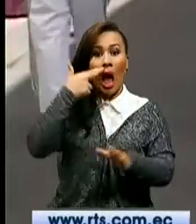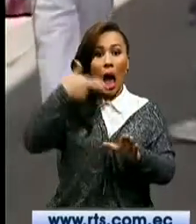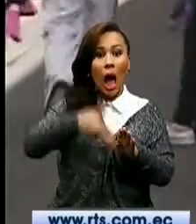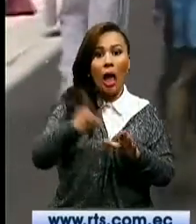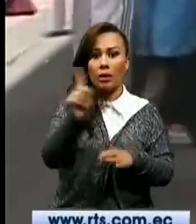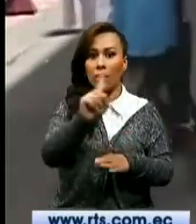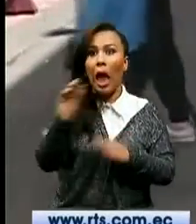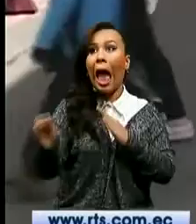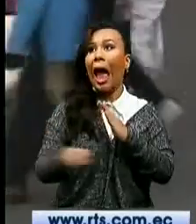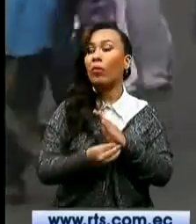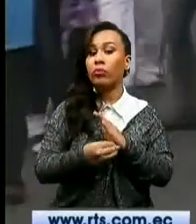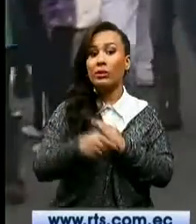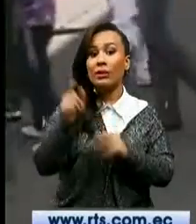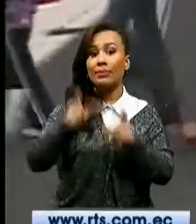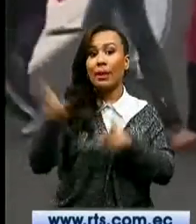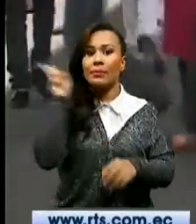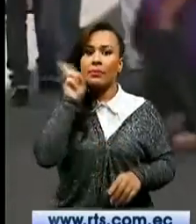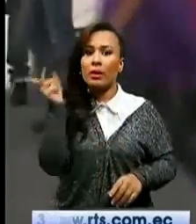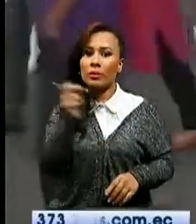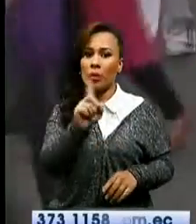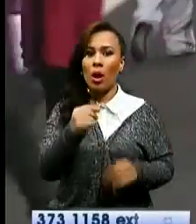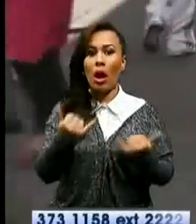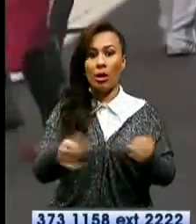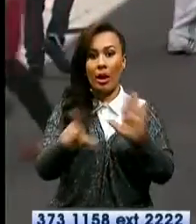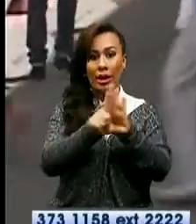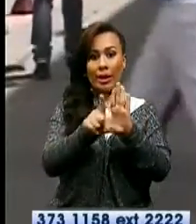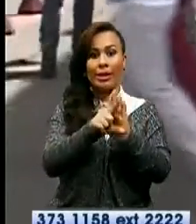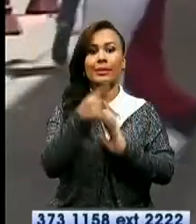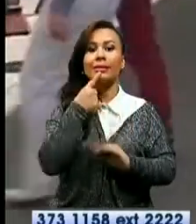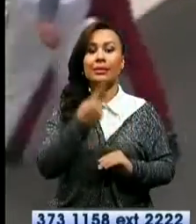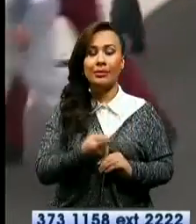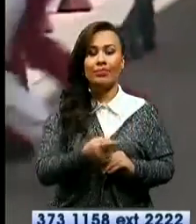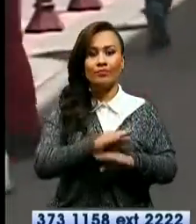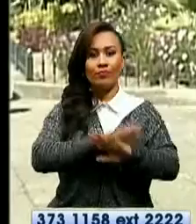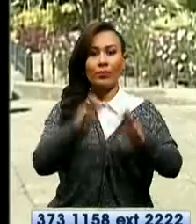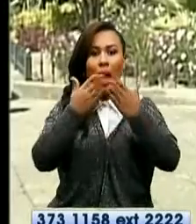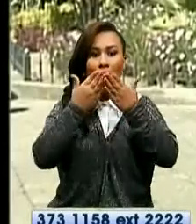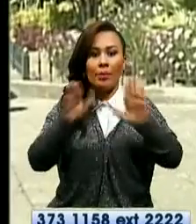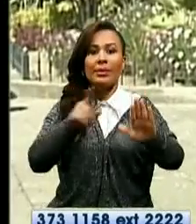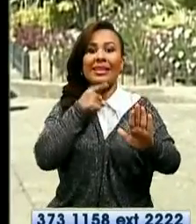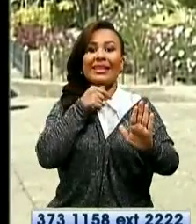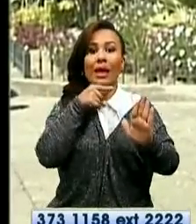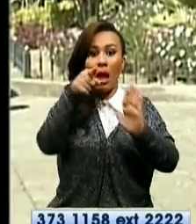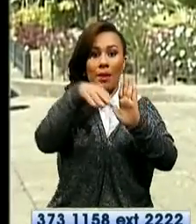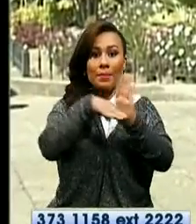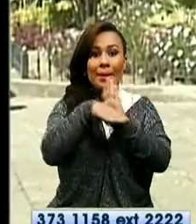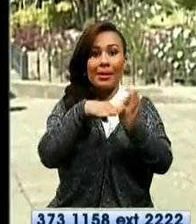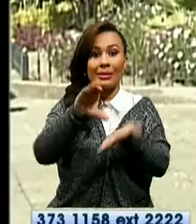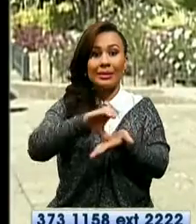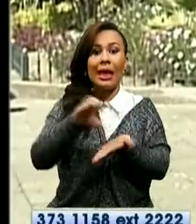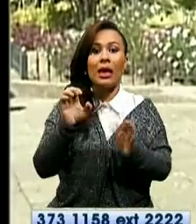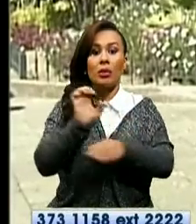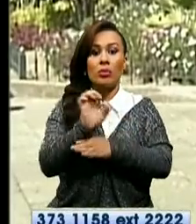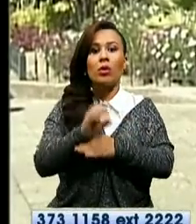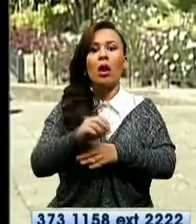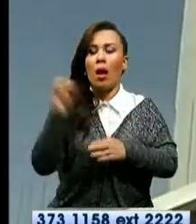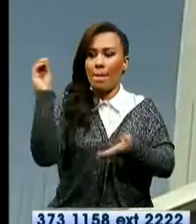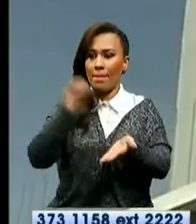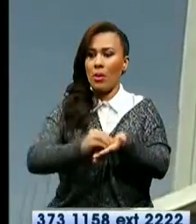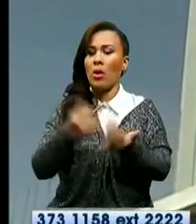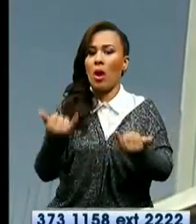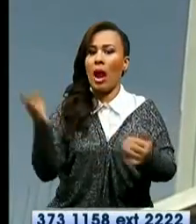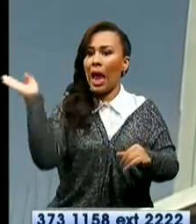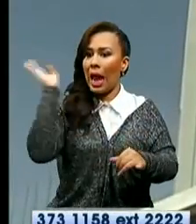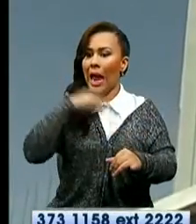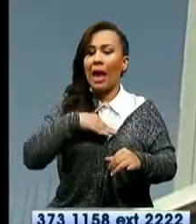final. Por último, la nueva normativa legal deja abierta la posibilidad para que el Banco Central implemente de manera gratuita el sistema de dinero electrónico